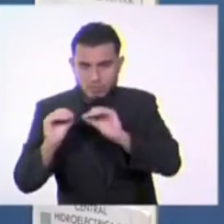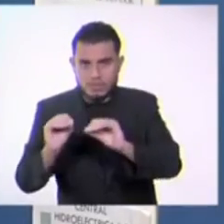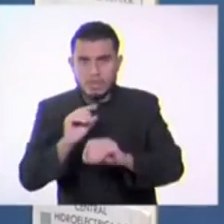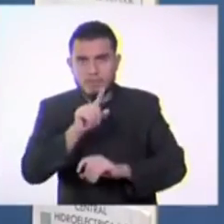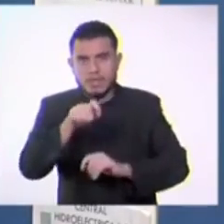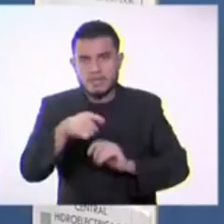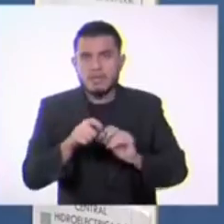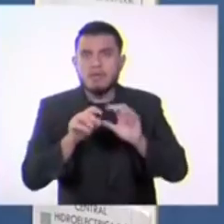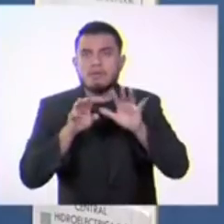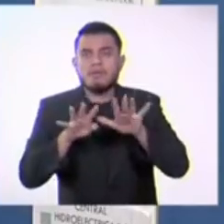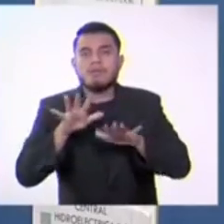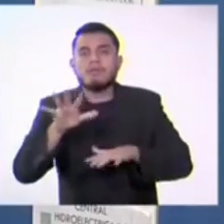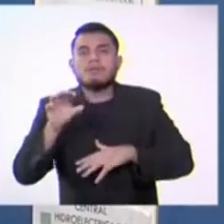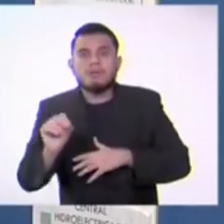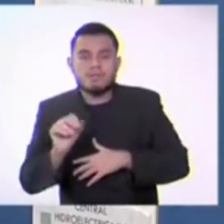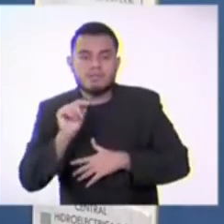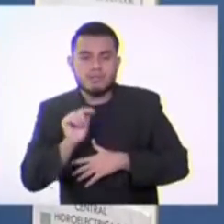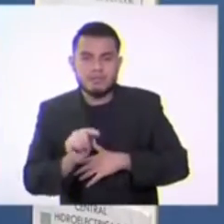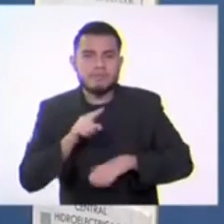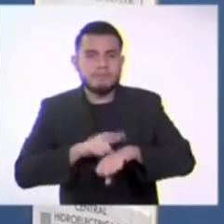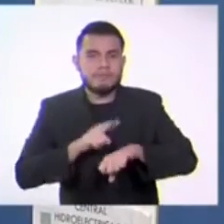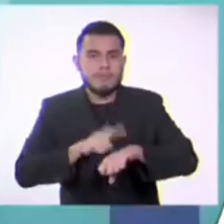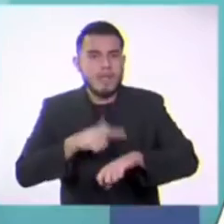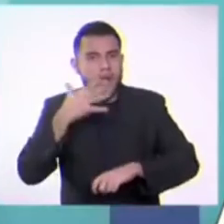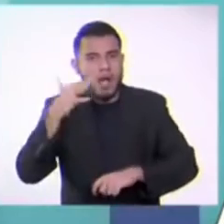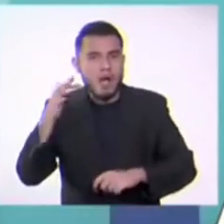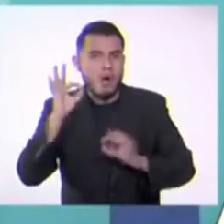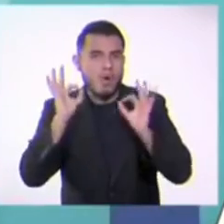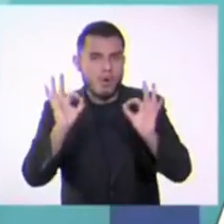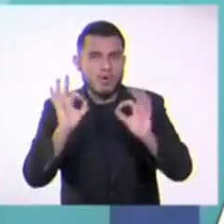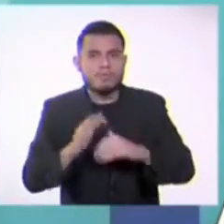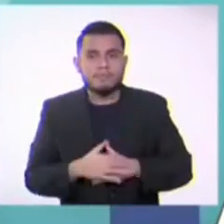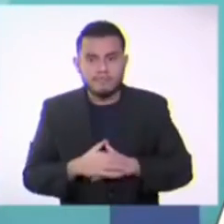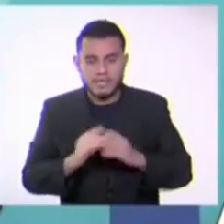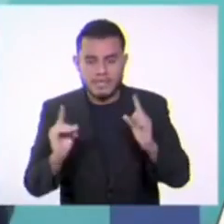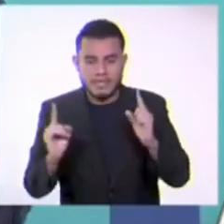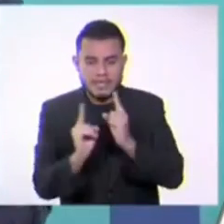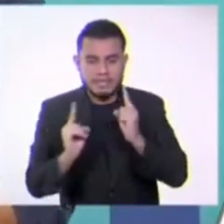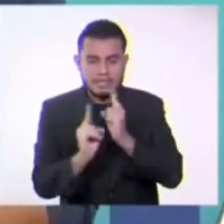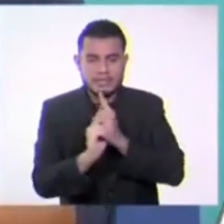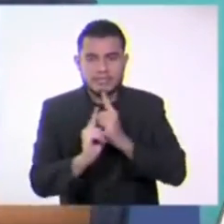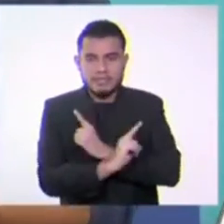1950. Fue la época de oro. La época de oro y de transformaciones, de